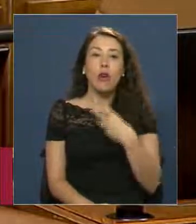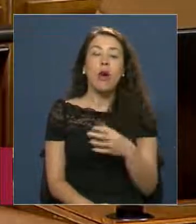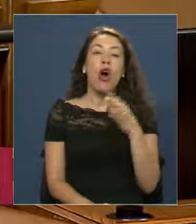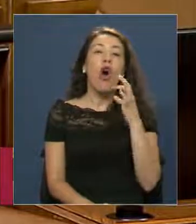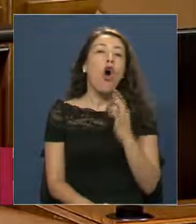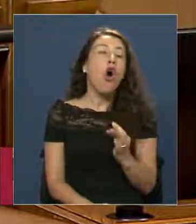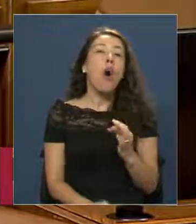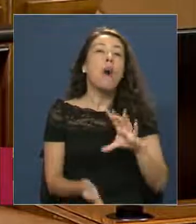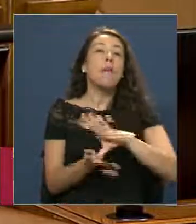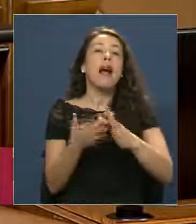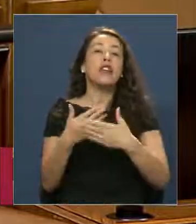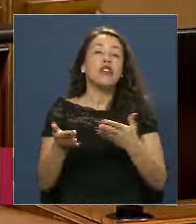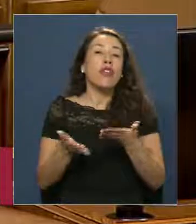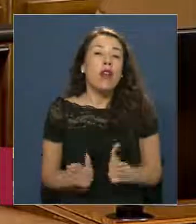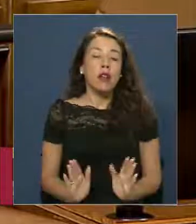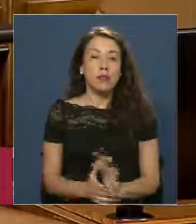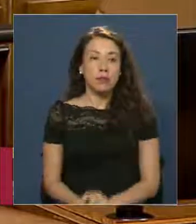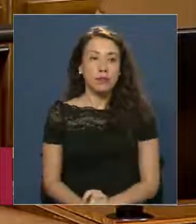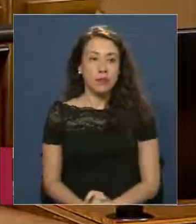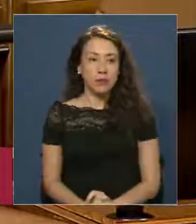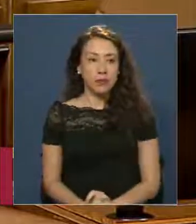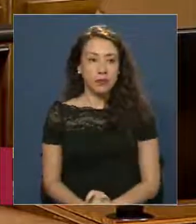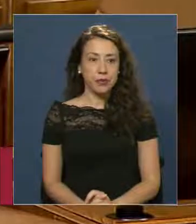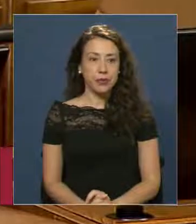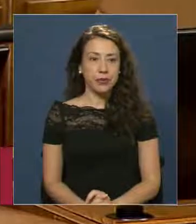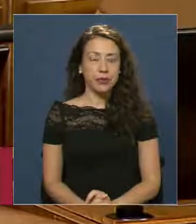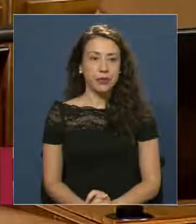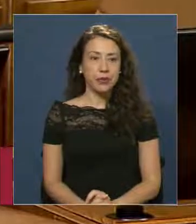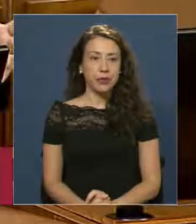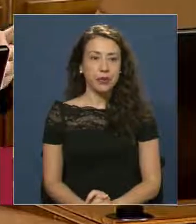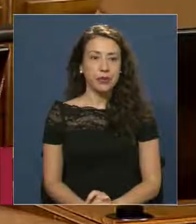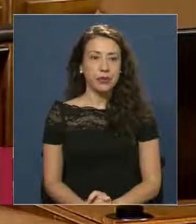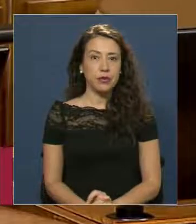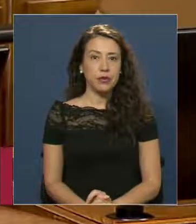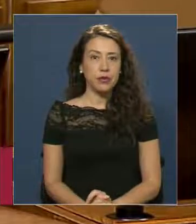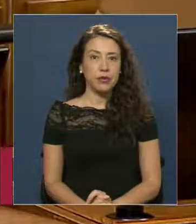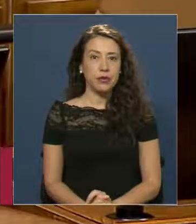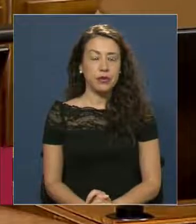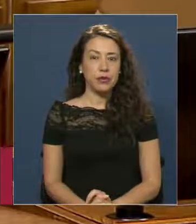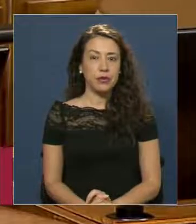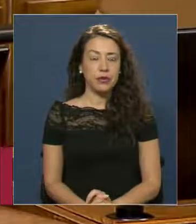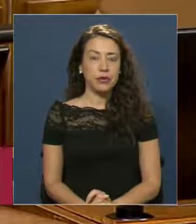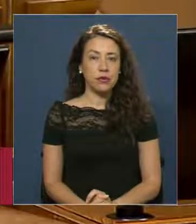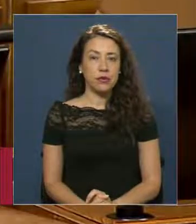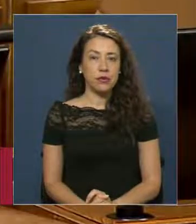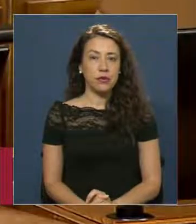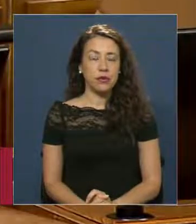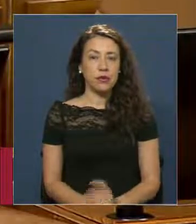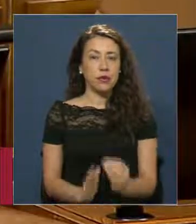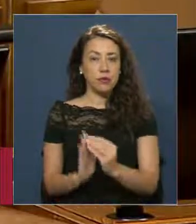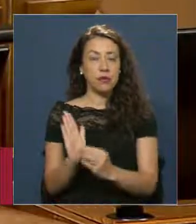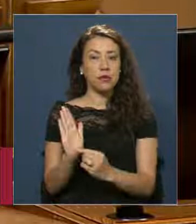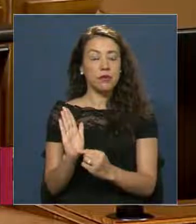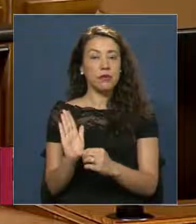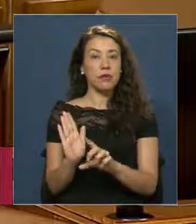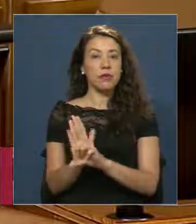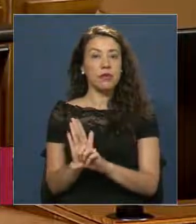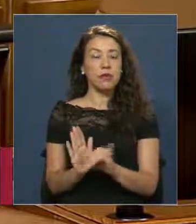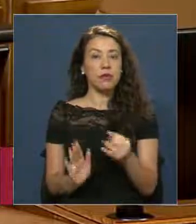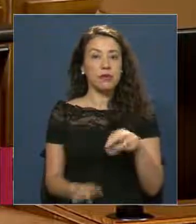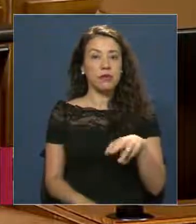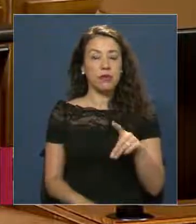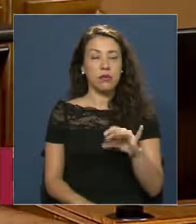origen nacional. Por cierto que antecedente de esto también fue la ley Zamudio, la